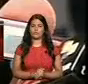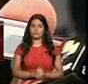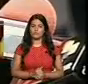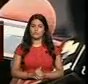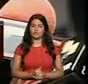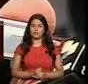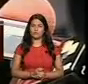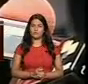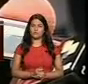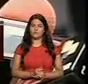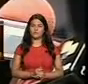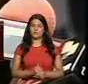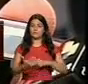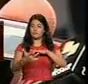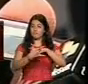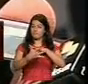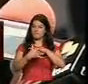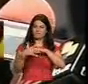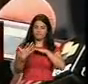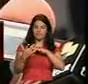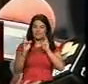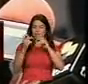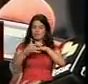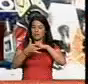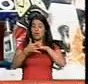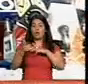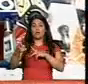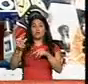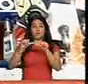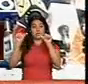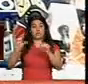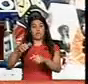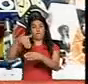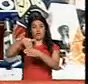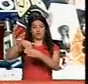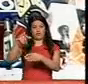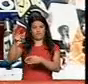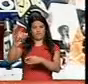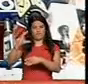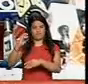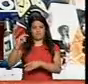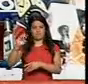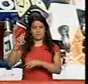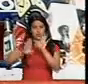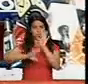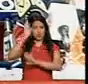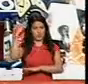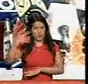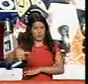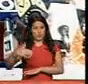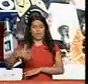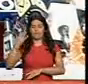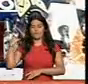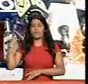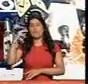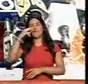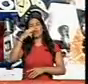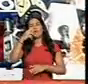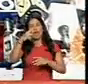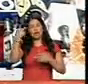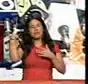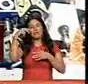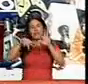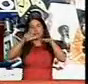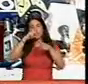eh tecnológicamente bueno el poder electoral ha avanzado a niveles que hace 13 años cuando se aprobó la Constitución ustedes